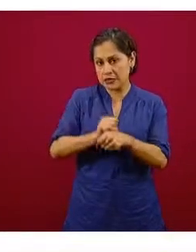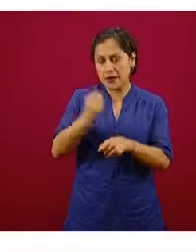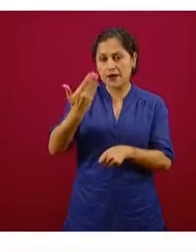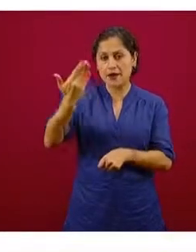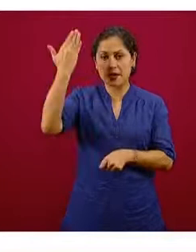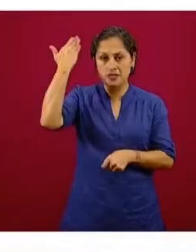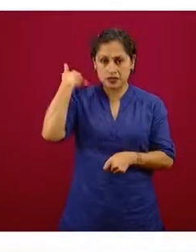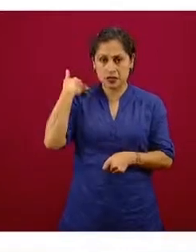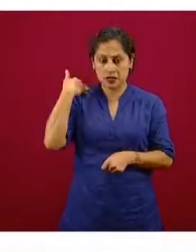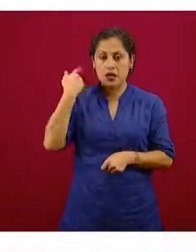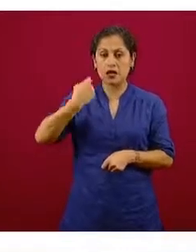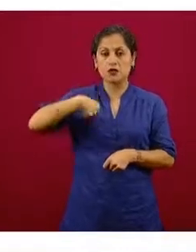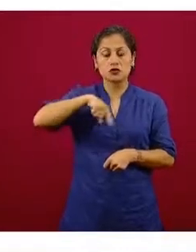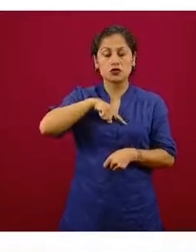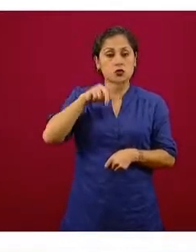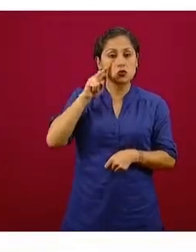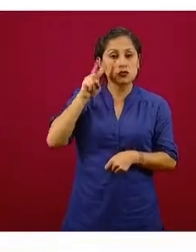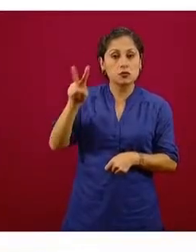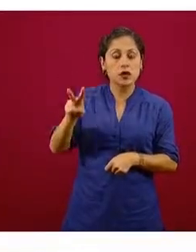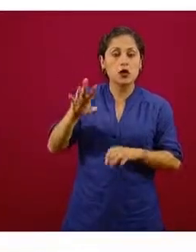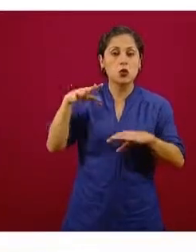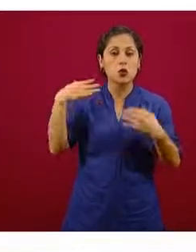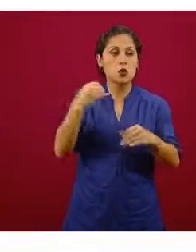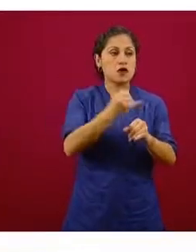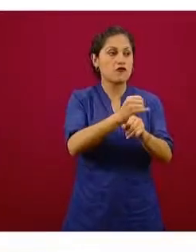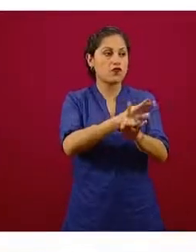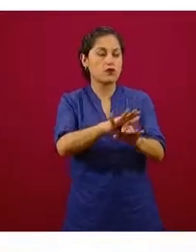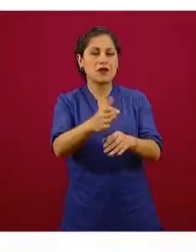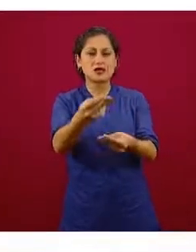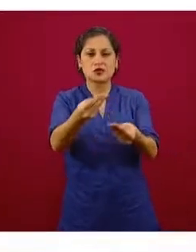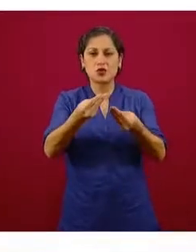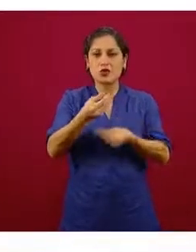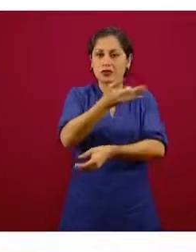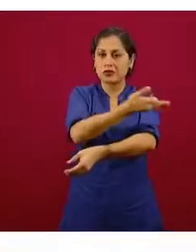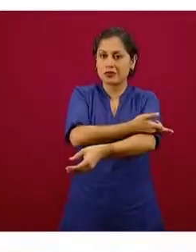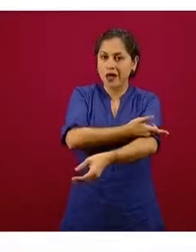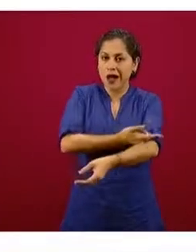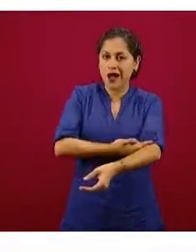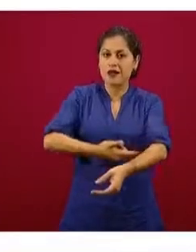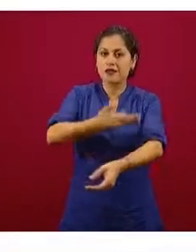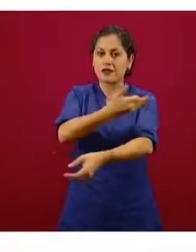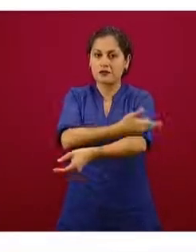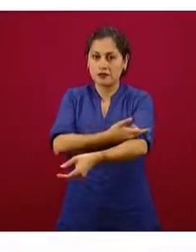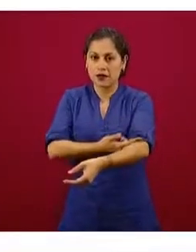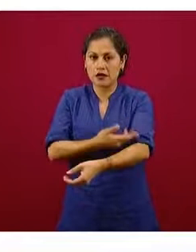veíamos un retraso importante en la notificación, ahora vemos que la gran mayoría de